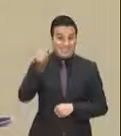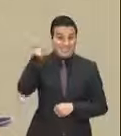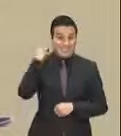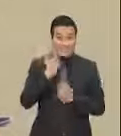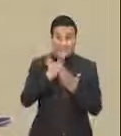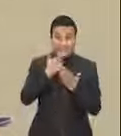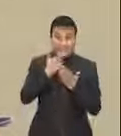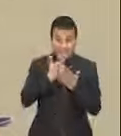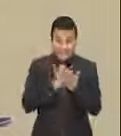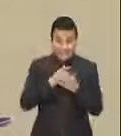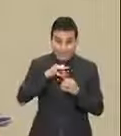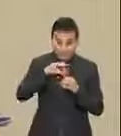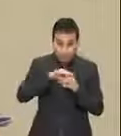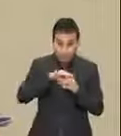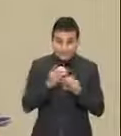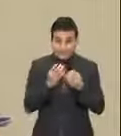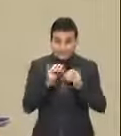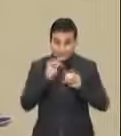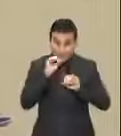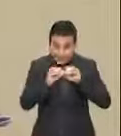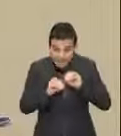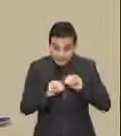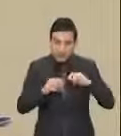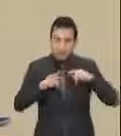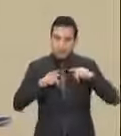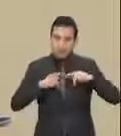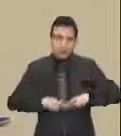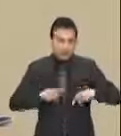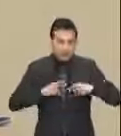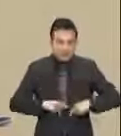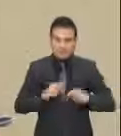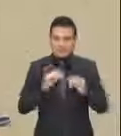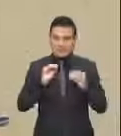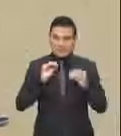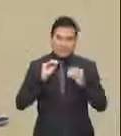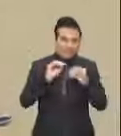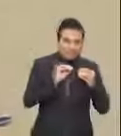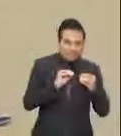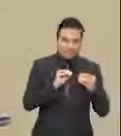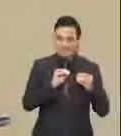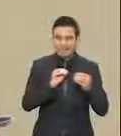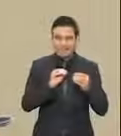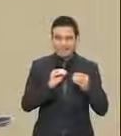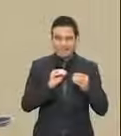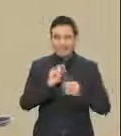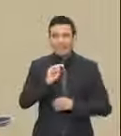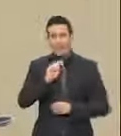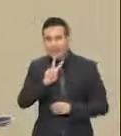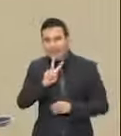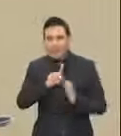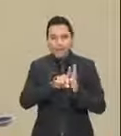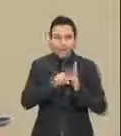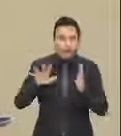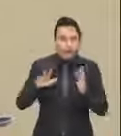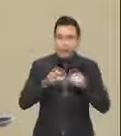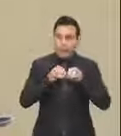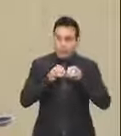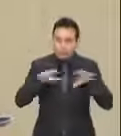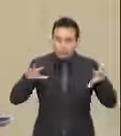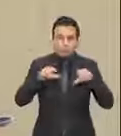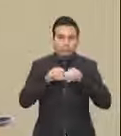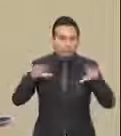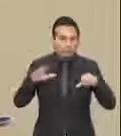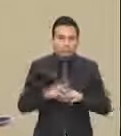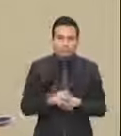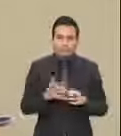votantes daba lugar a múltiples debates a ríspidos intercambios epistolares en los medios impresos y especulaciones de todo